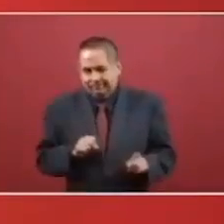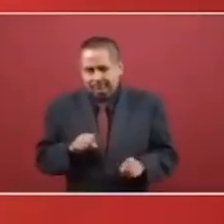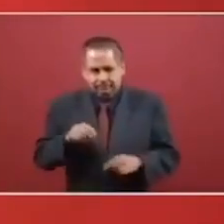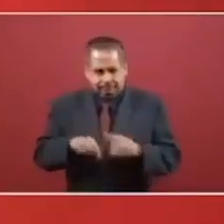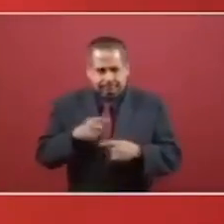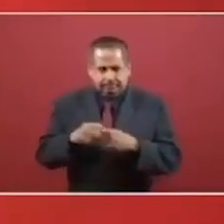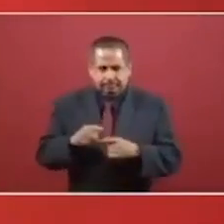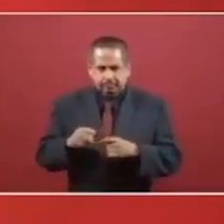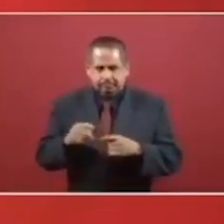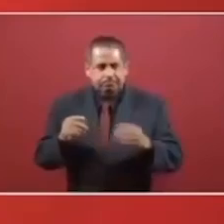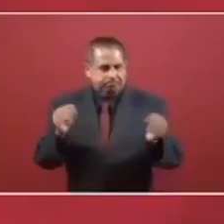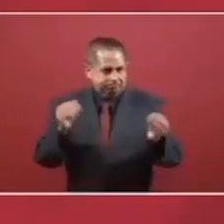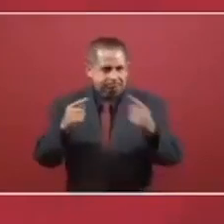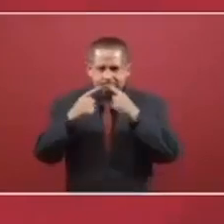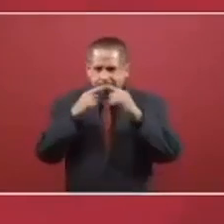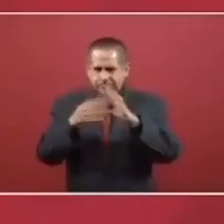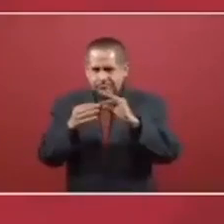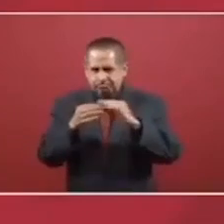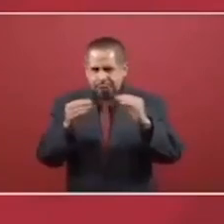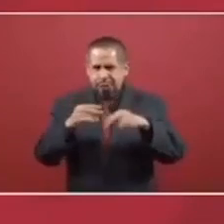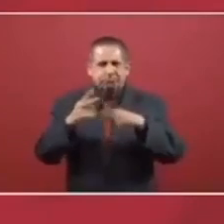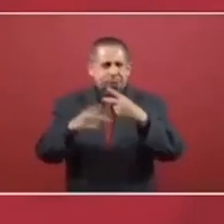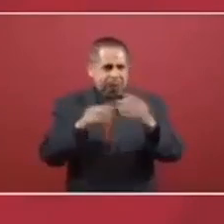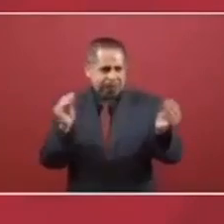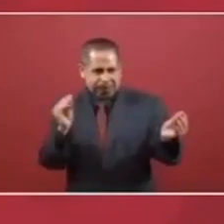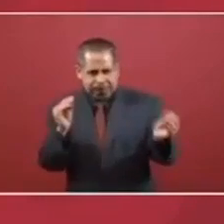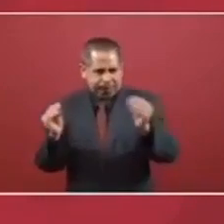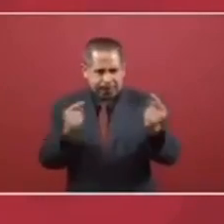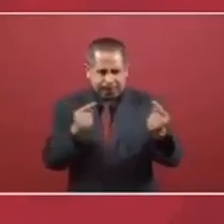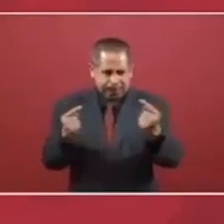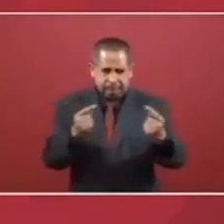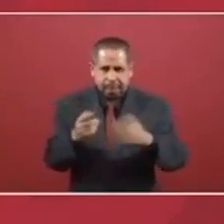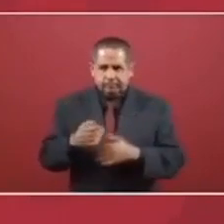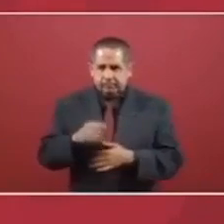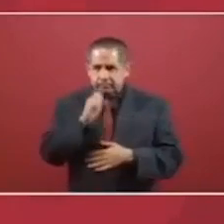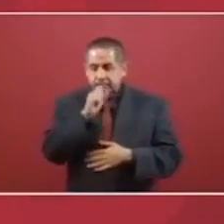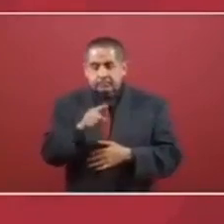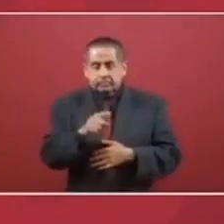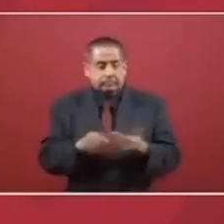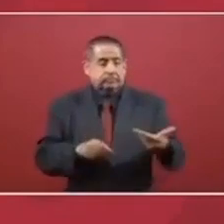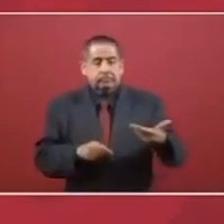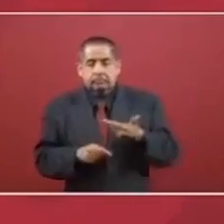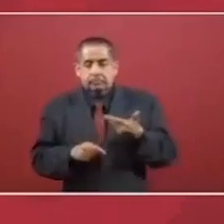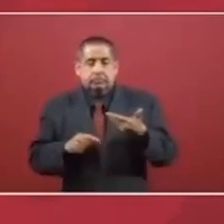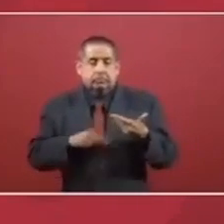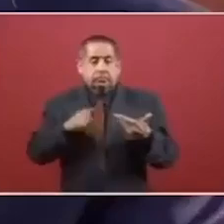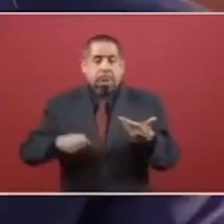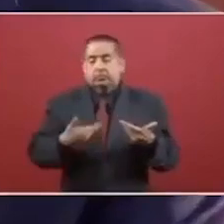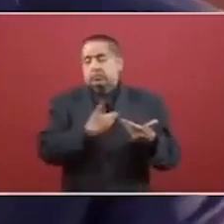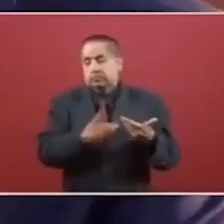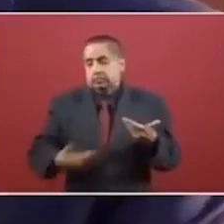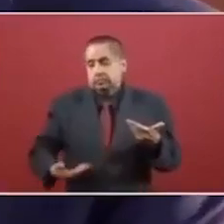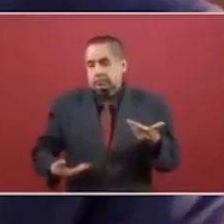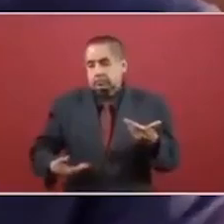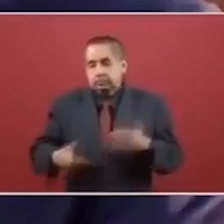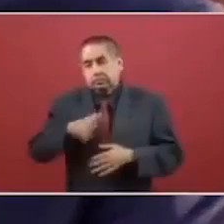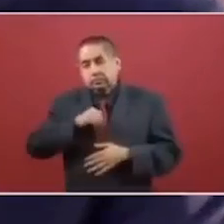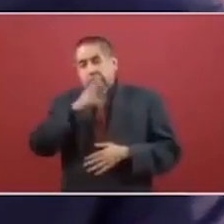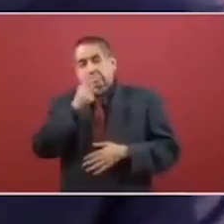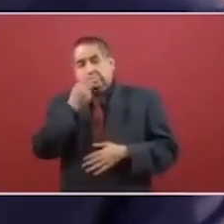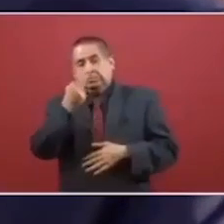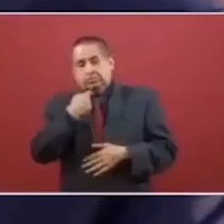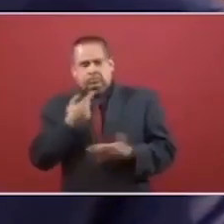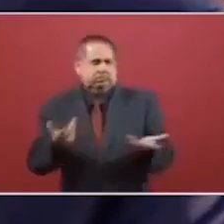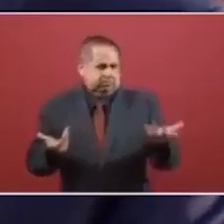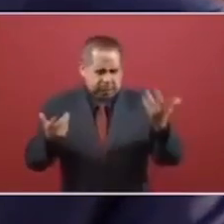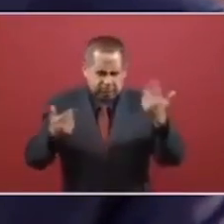Aquí va a haber polémica, ¿eh? Aquí va a haber debate. Y también que no me pidan que, como soy el presidente, no puedo hablar.